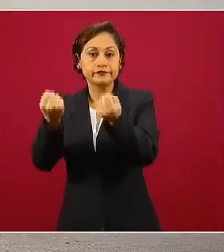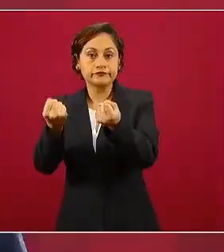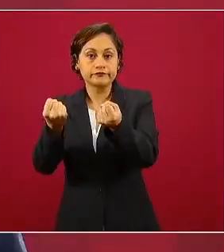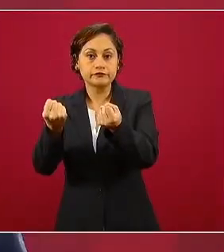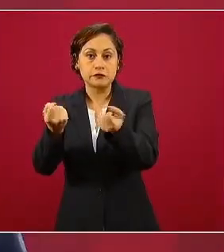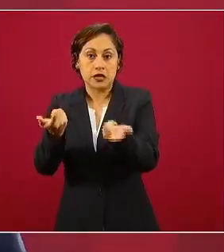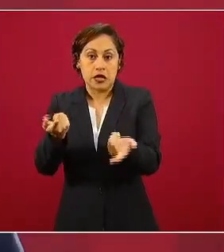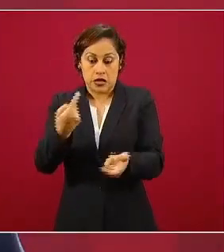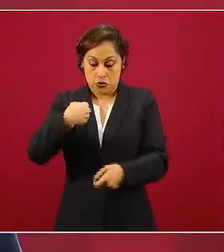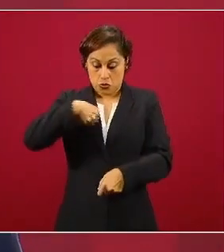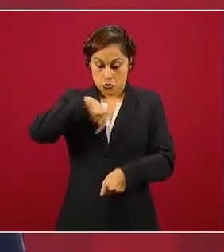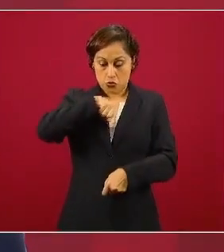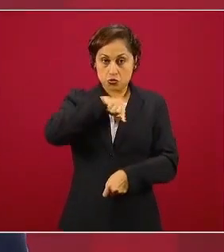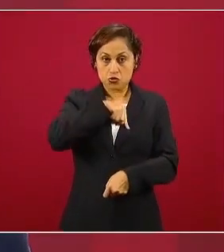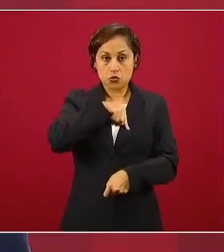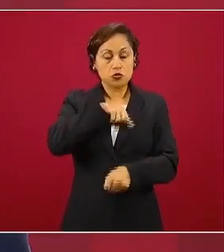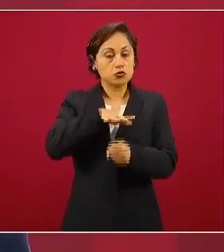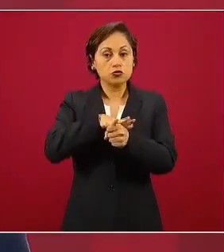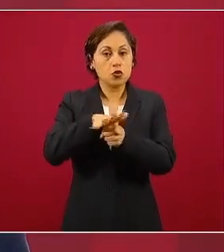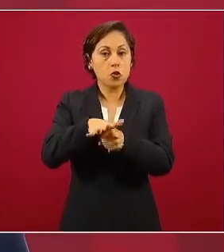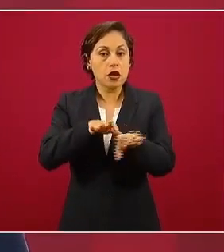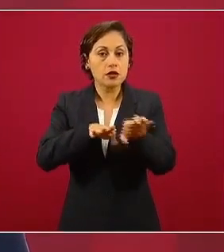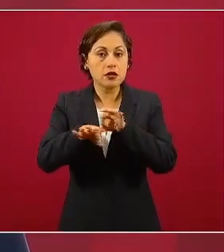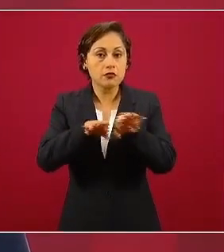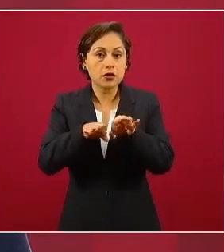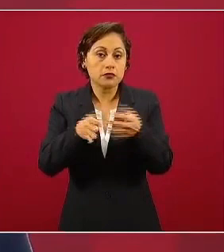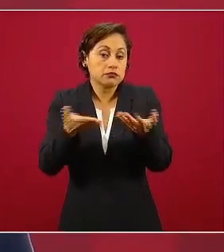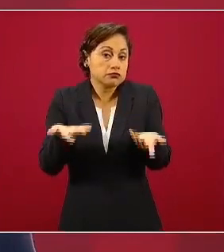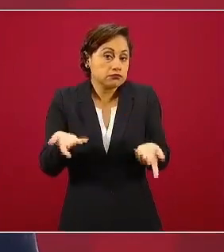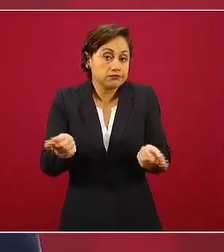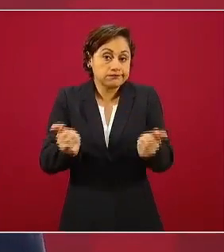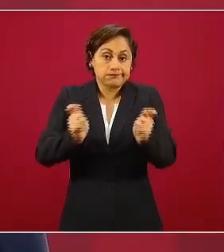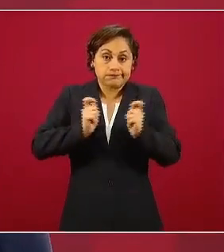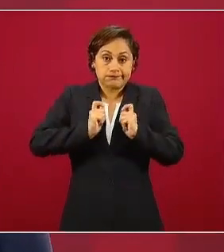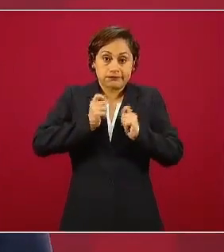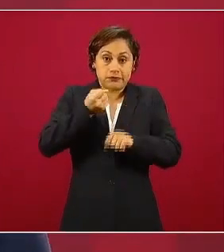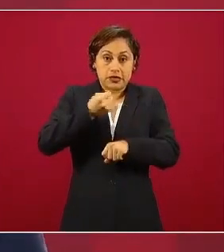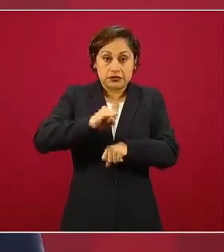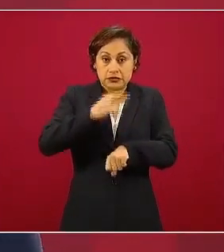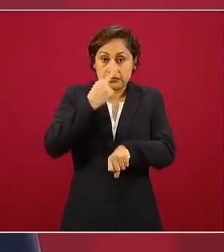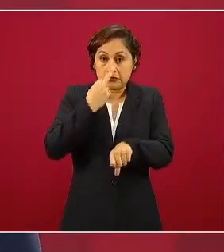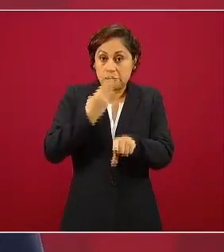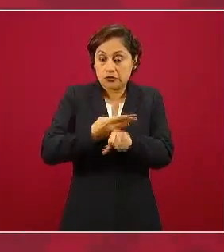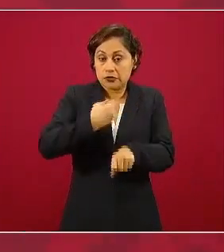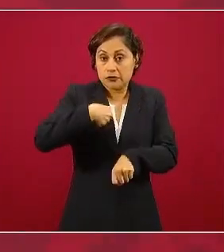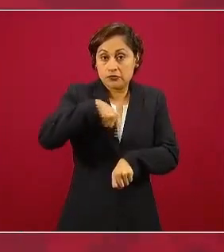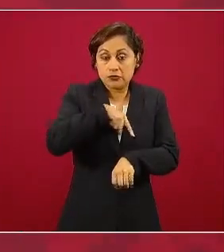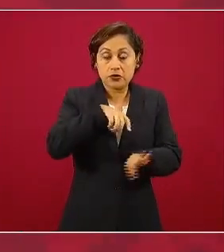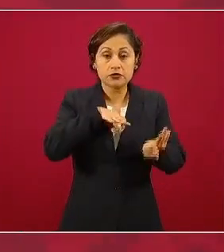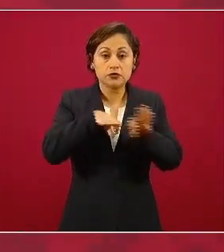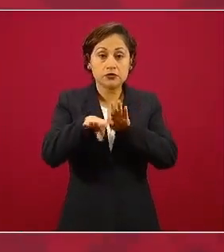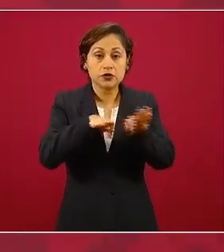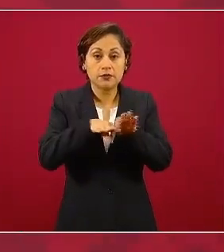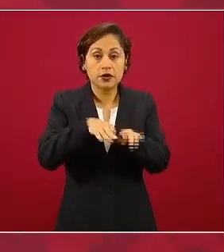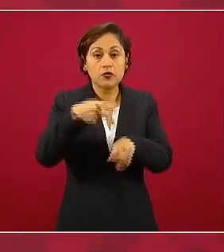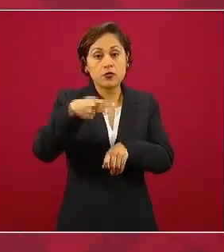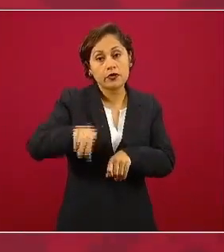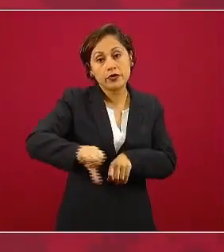corresponde y de manera directa, los héroes, las heroínas, los que están en los